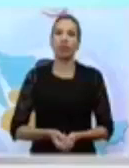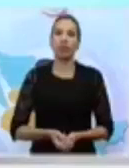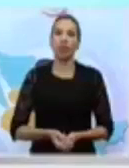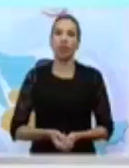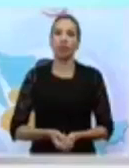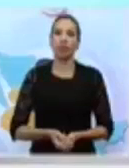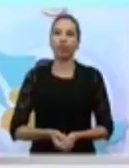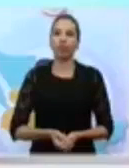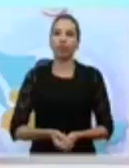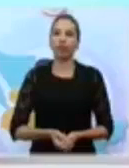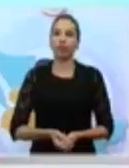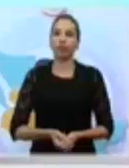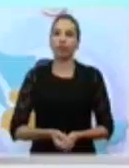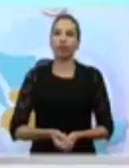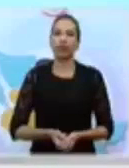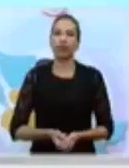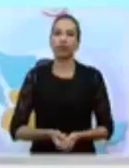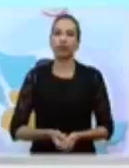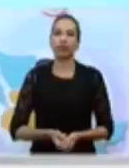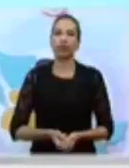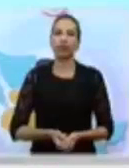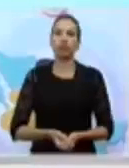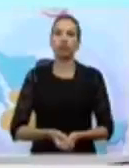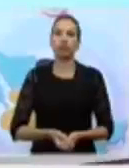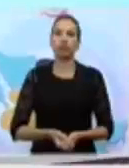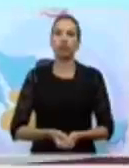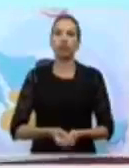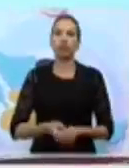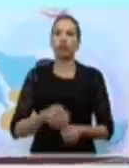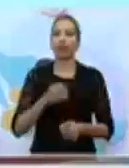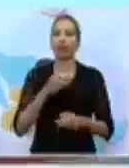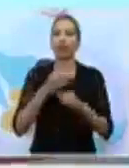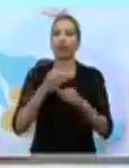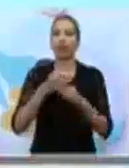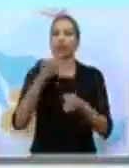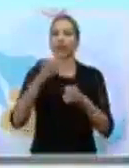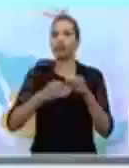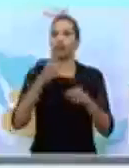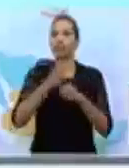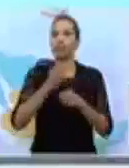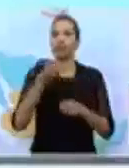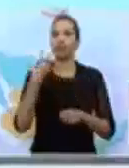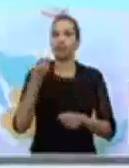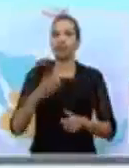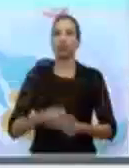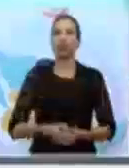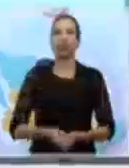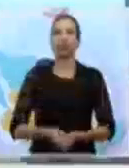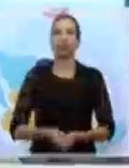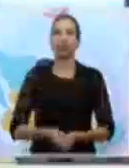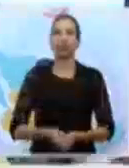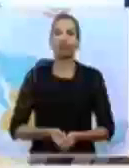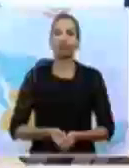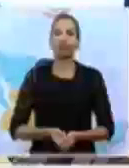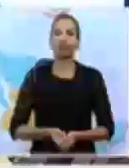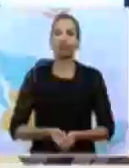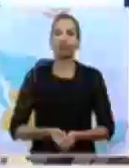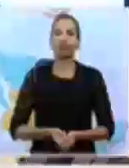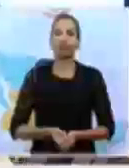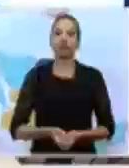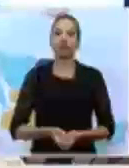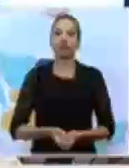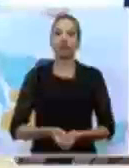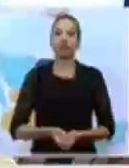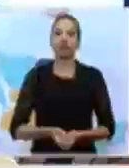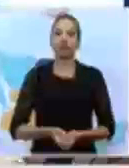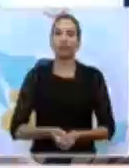De esta manera hemos llegado al final de esta primera conferencia, la cual hay que señalar forma parte del primer eje temático que se desarrolla